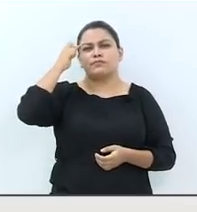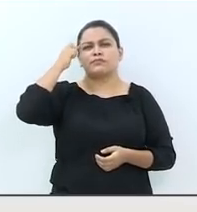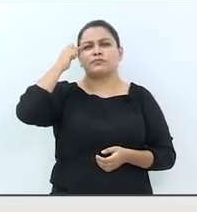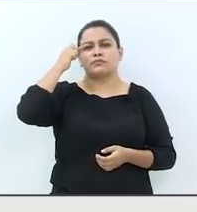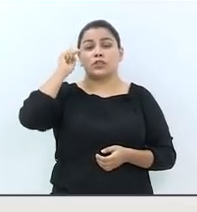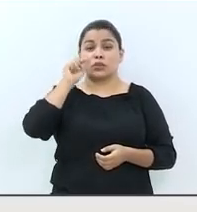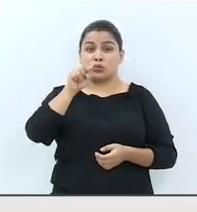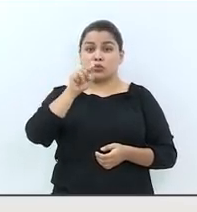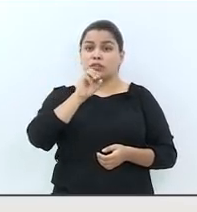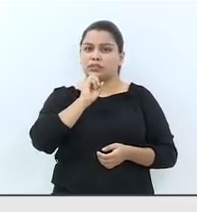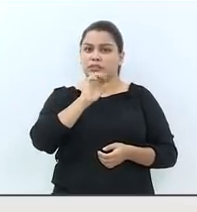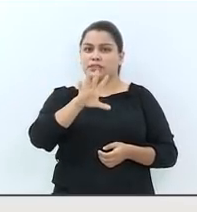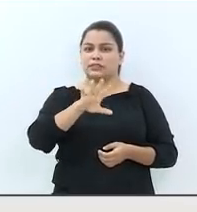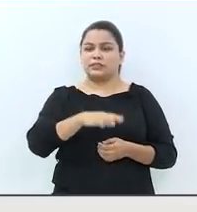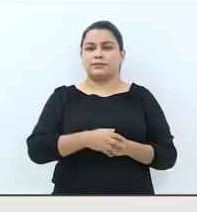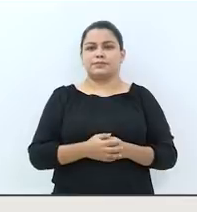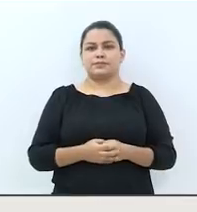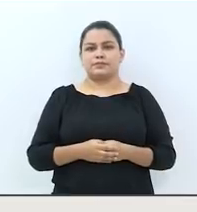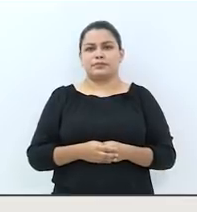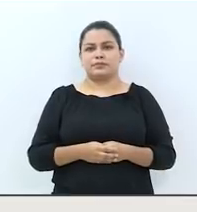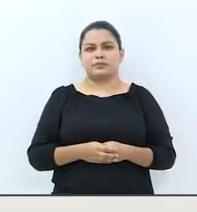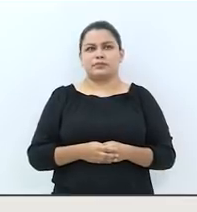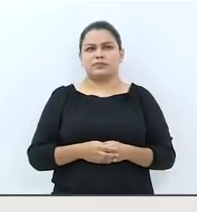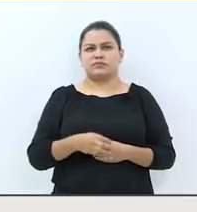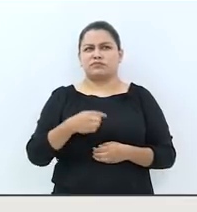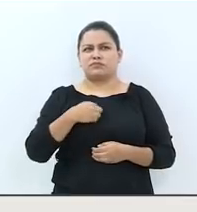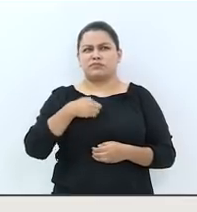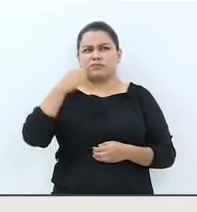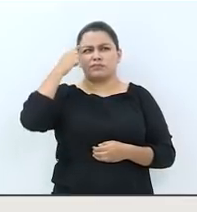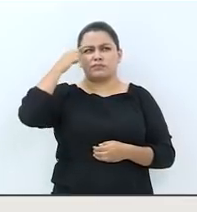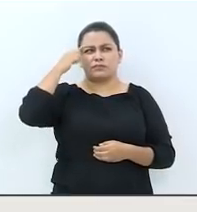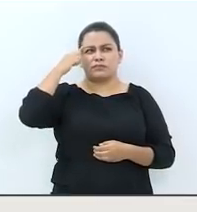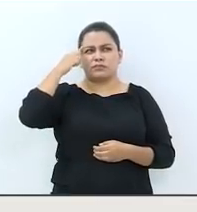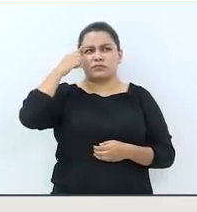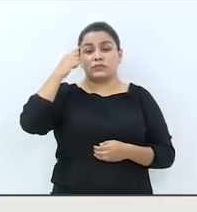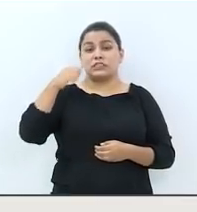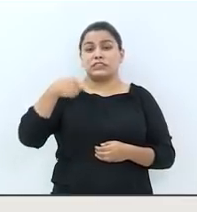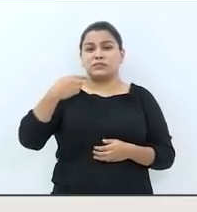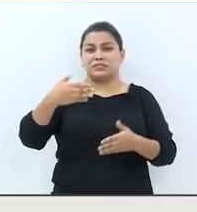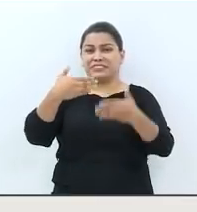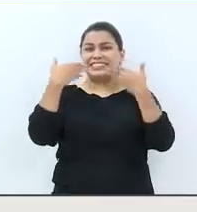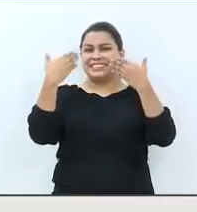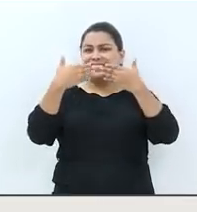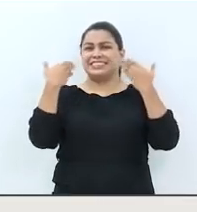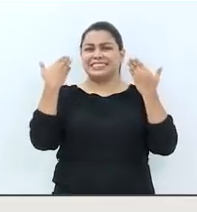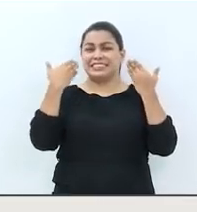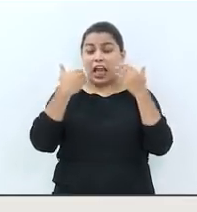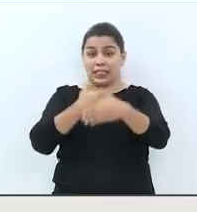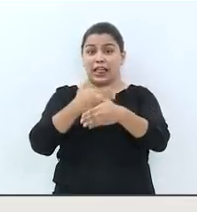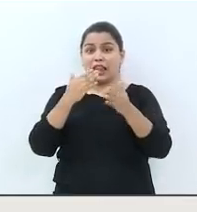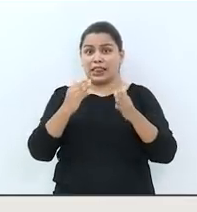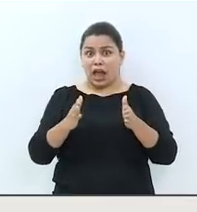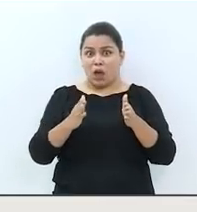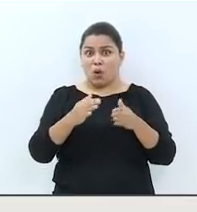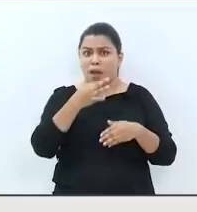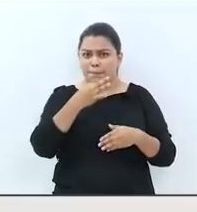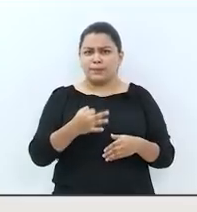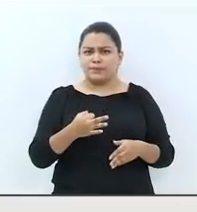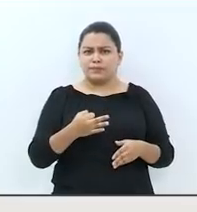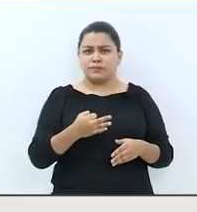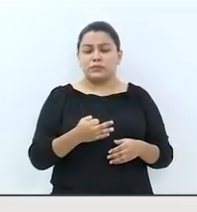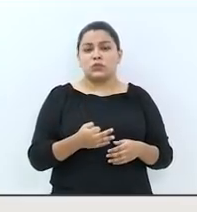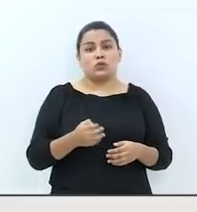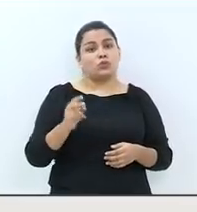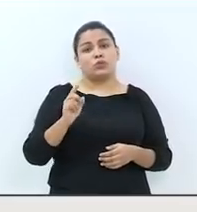lo que tú estabas diciendo, Carlos, porque ¿será que siempre tenemos que estar contentos y estar felices en el aula? O sea, ¿es esto real? Y